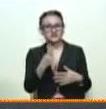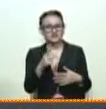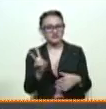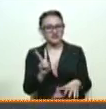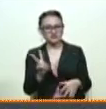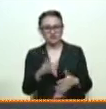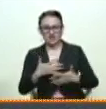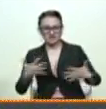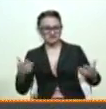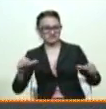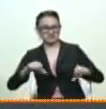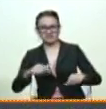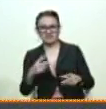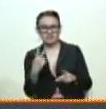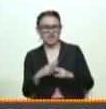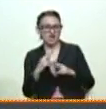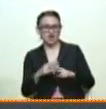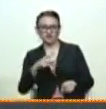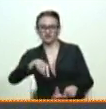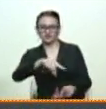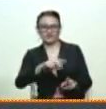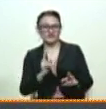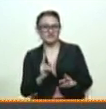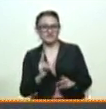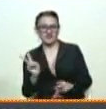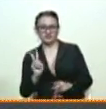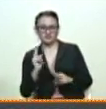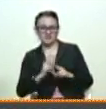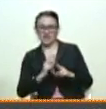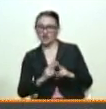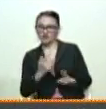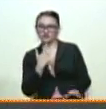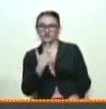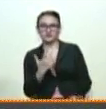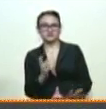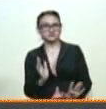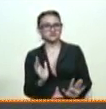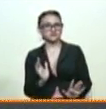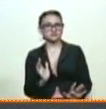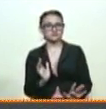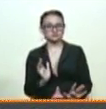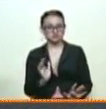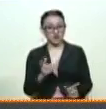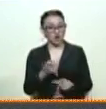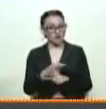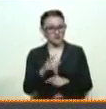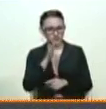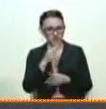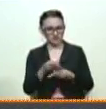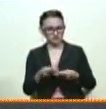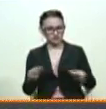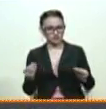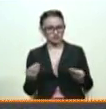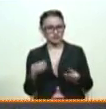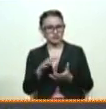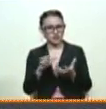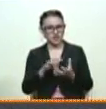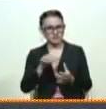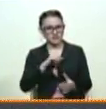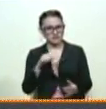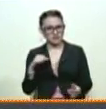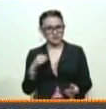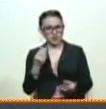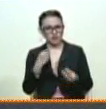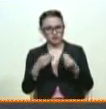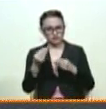muy peligroso, cuando su gobierno no encuentra solución a complejos problemas como el